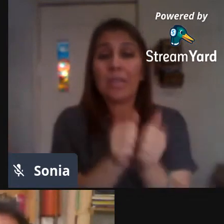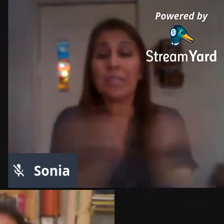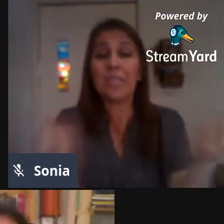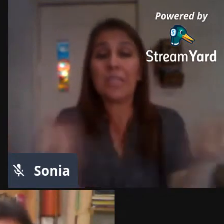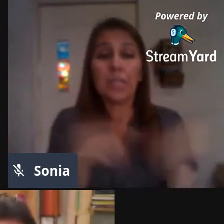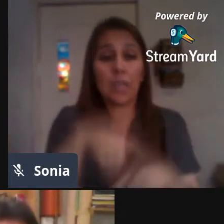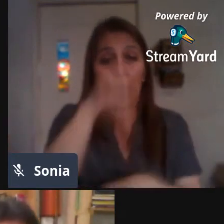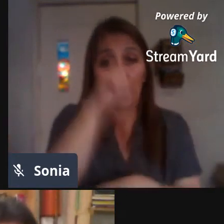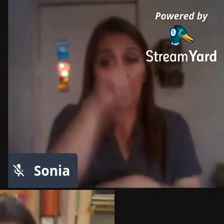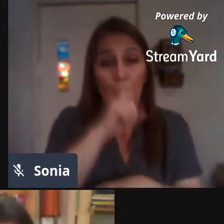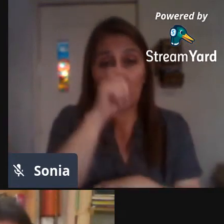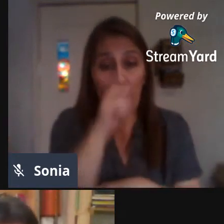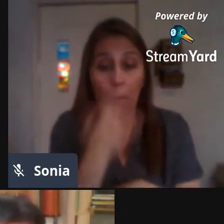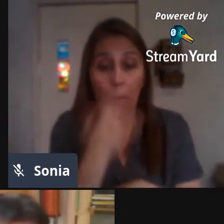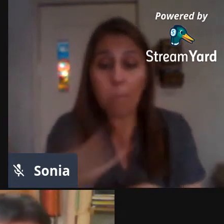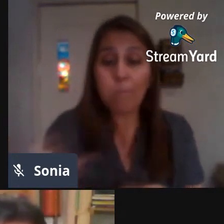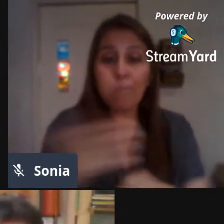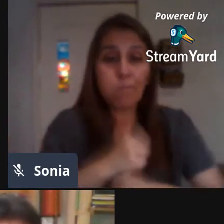engordar